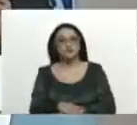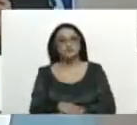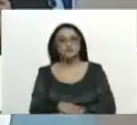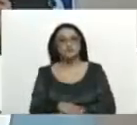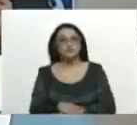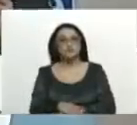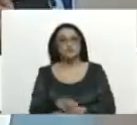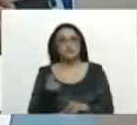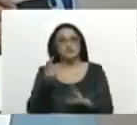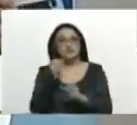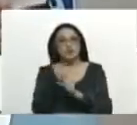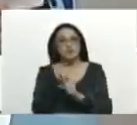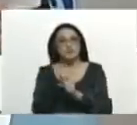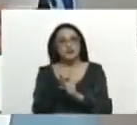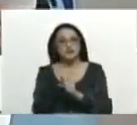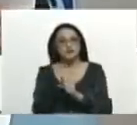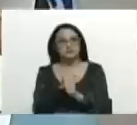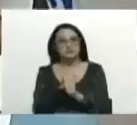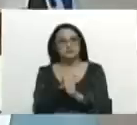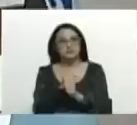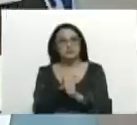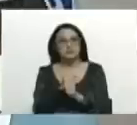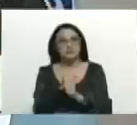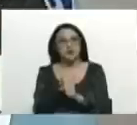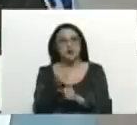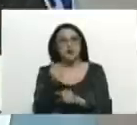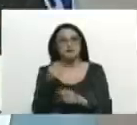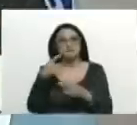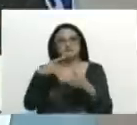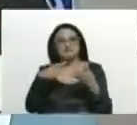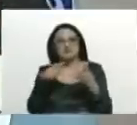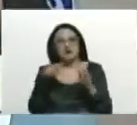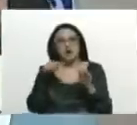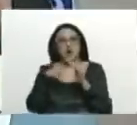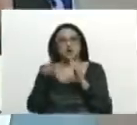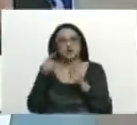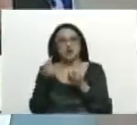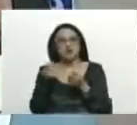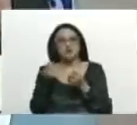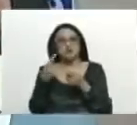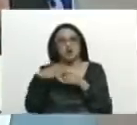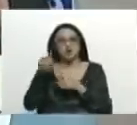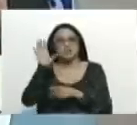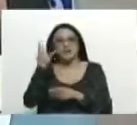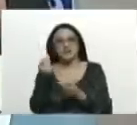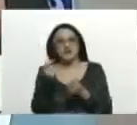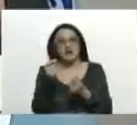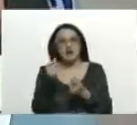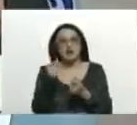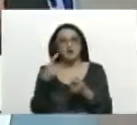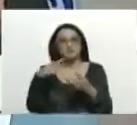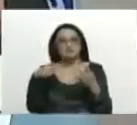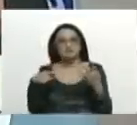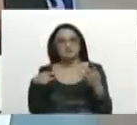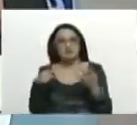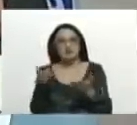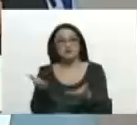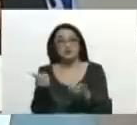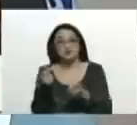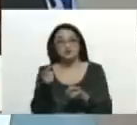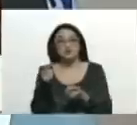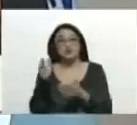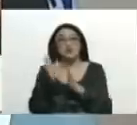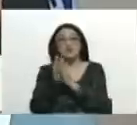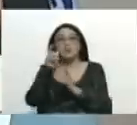el caso operación atlántica el caso andorra el caso inelec por los cuales se solicitó